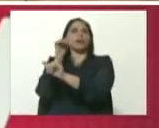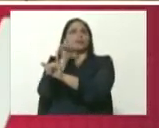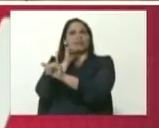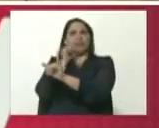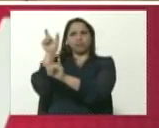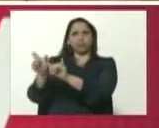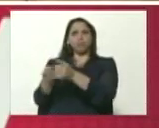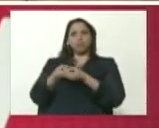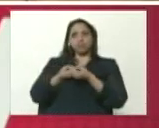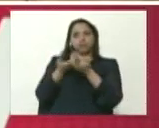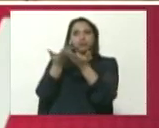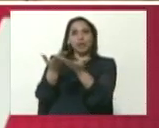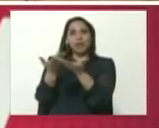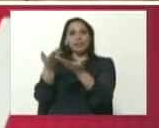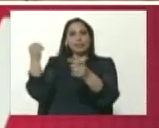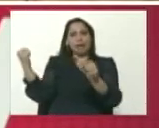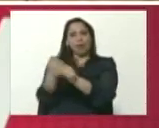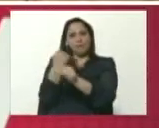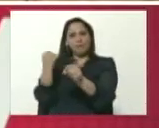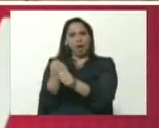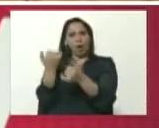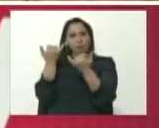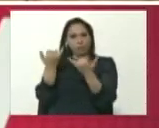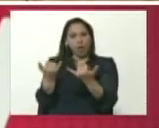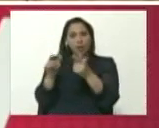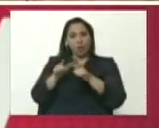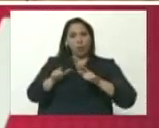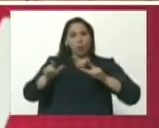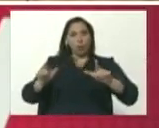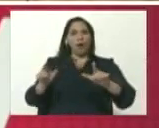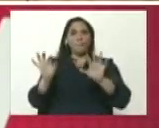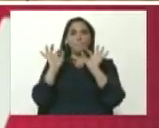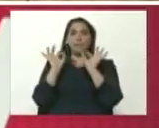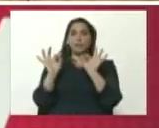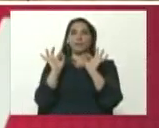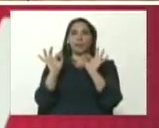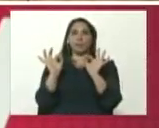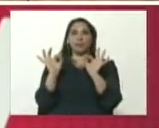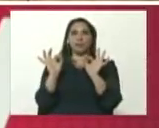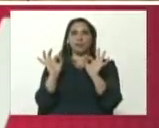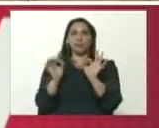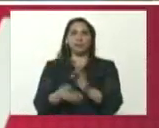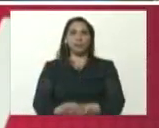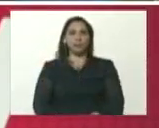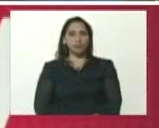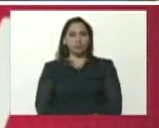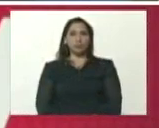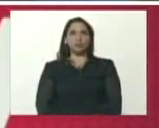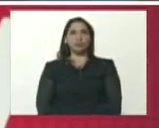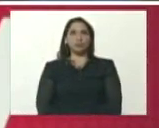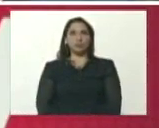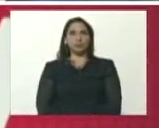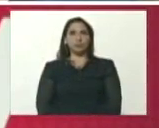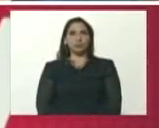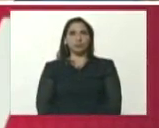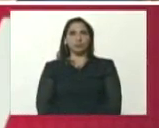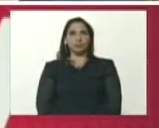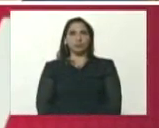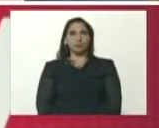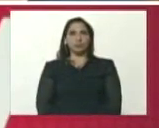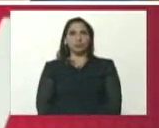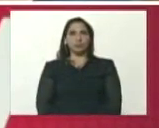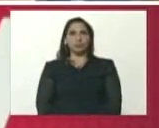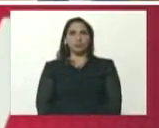le dé cuenta del trabajo que en esta localidad específicamente estamos estamos